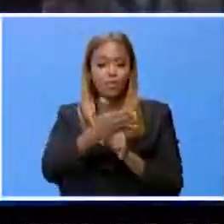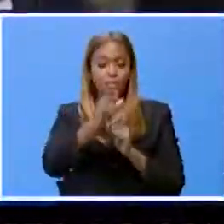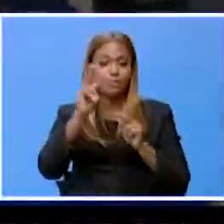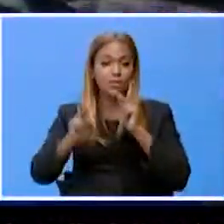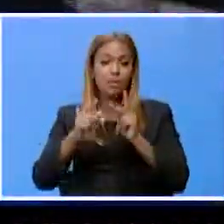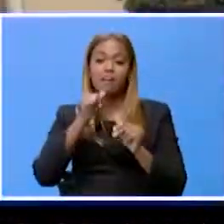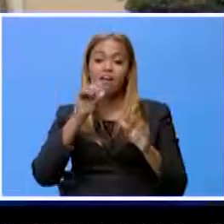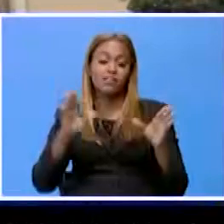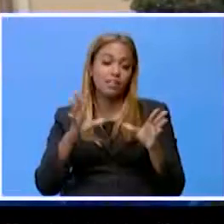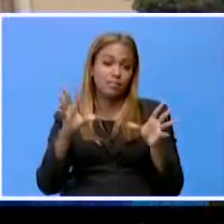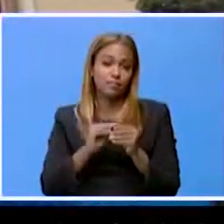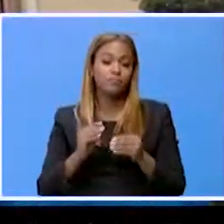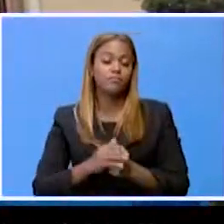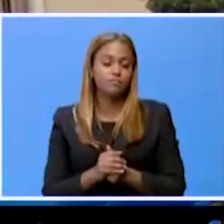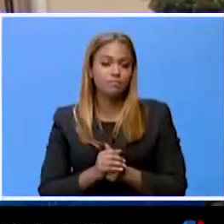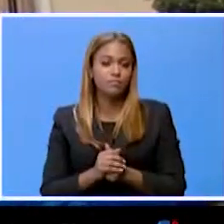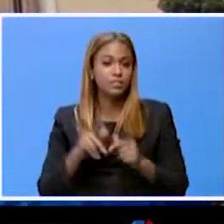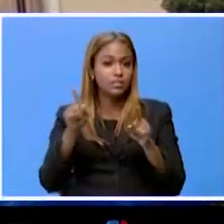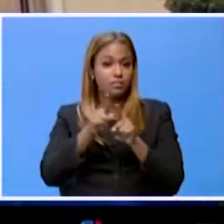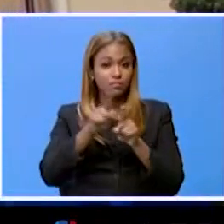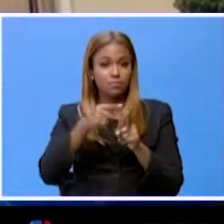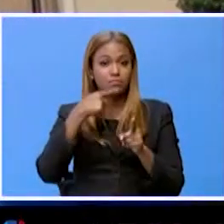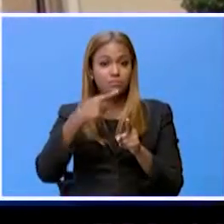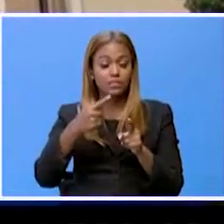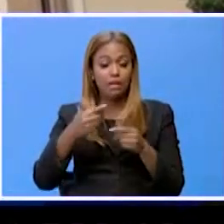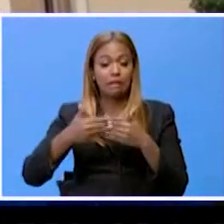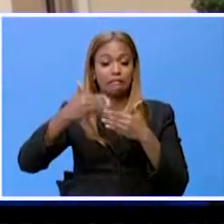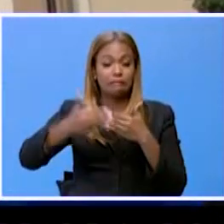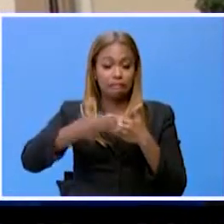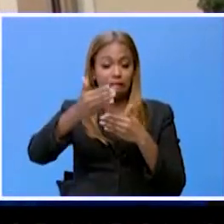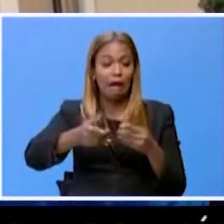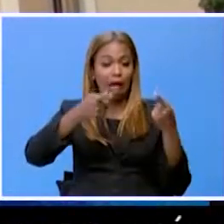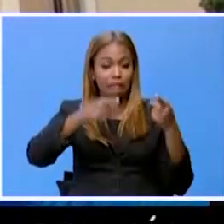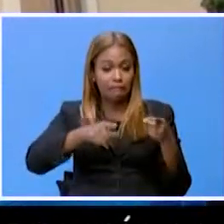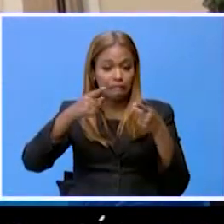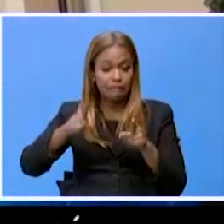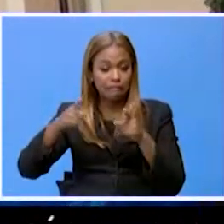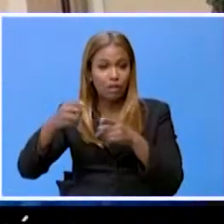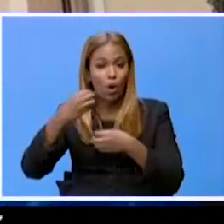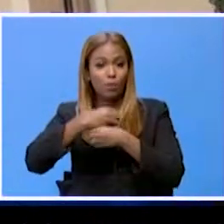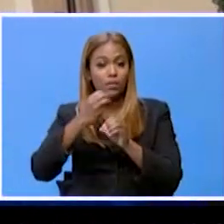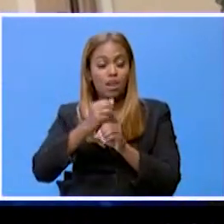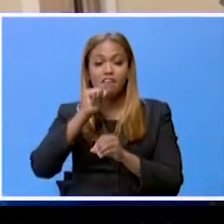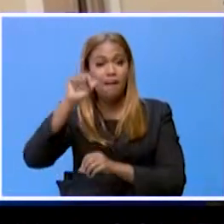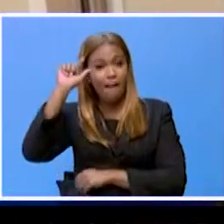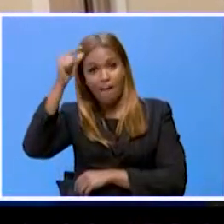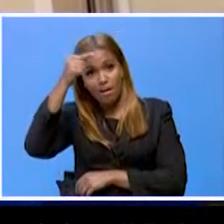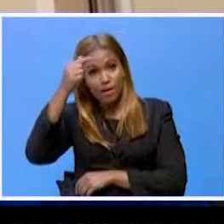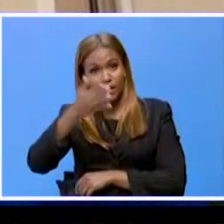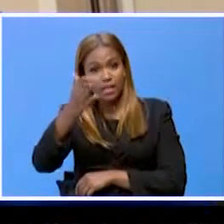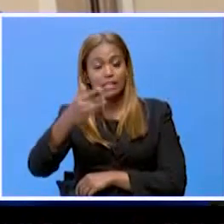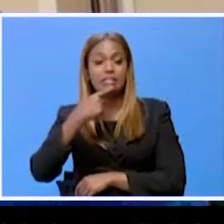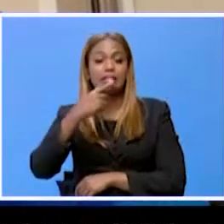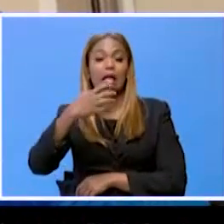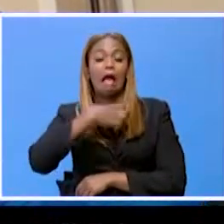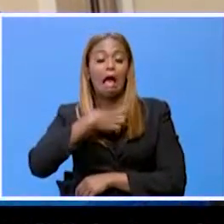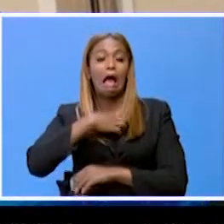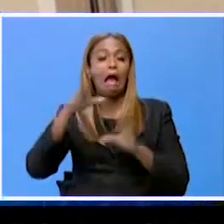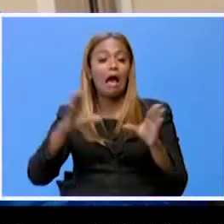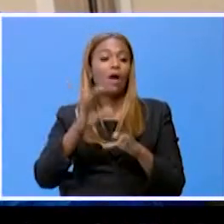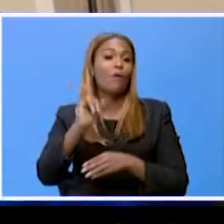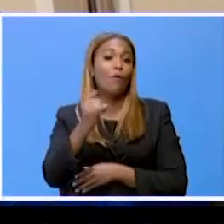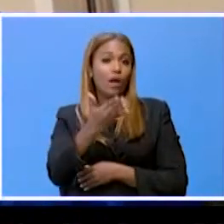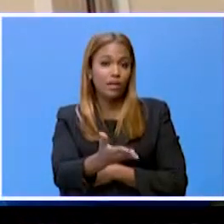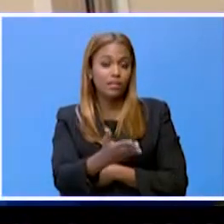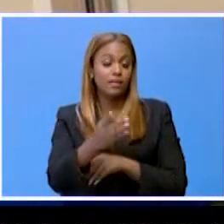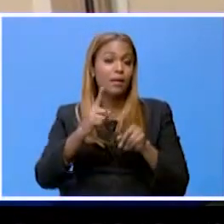esas situaciones. Asimismo, se afirmó que en repetidas ocasiones organizaciones no gubernamentales denunciaban acciones de esta